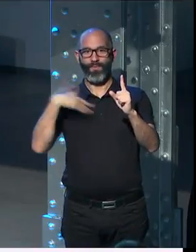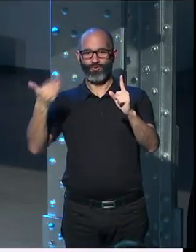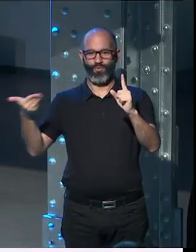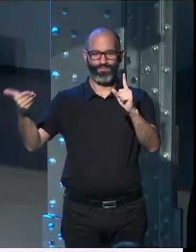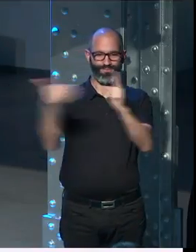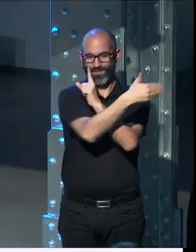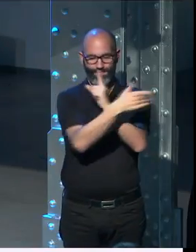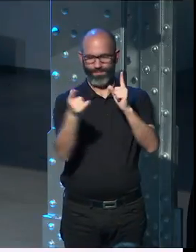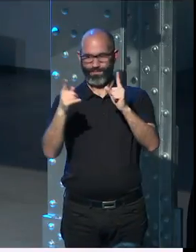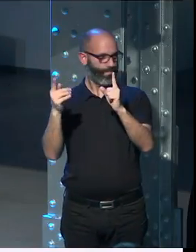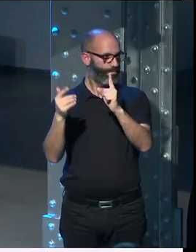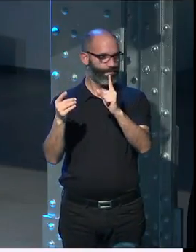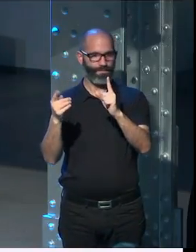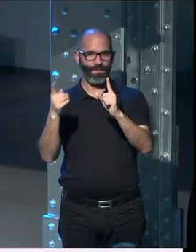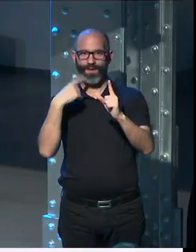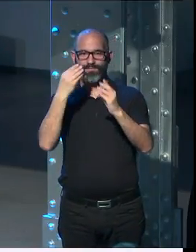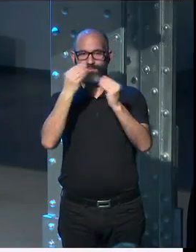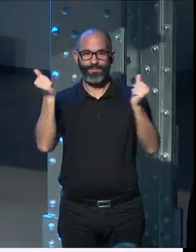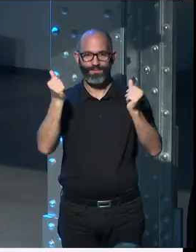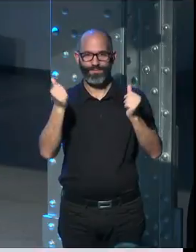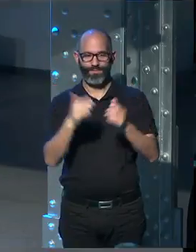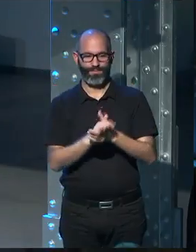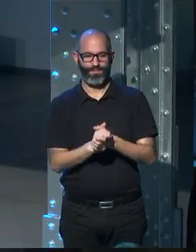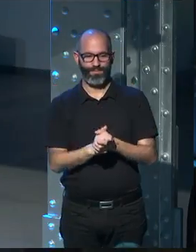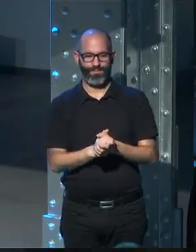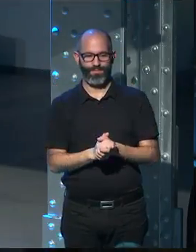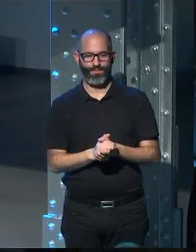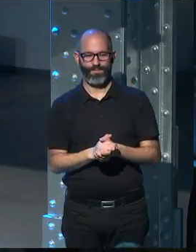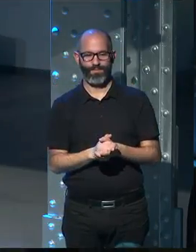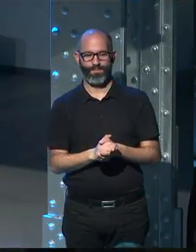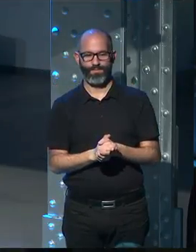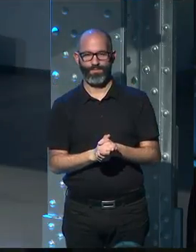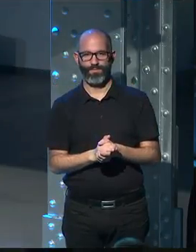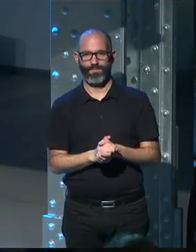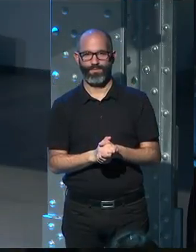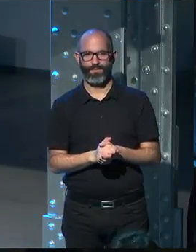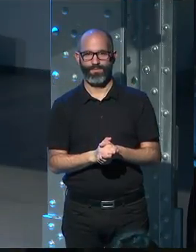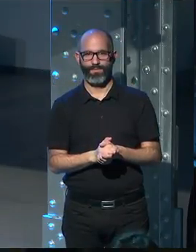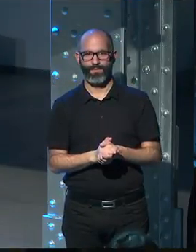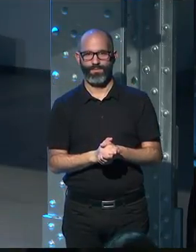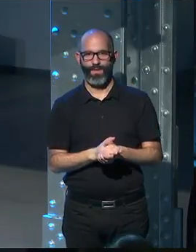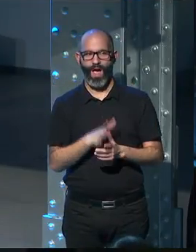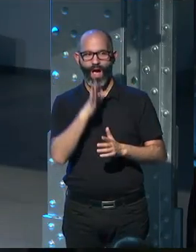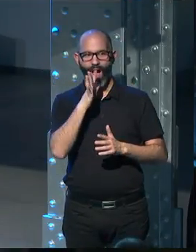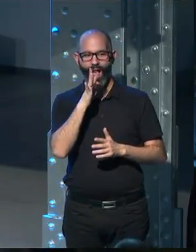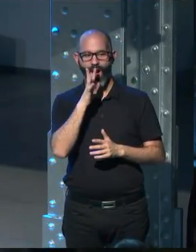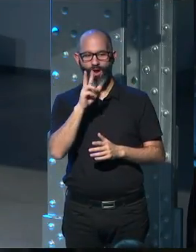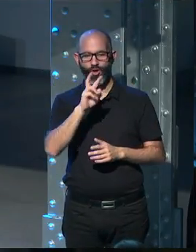direcciones. Eso es suficiente para tener el cerebro concentrado. Vais a ver, voy a dejar 2 pasos